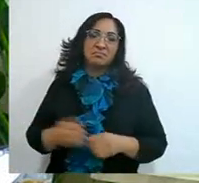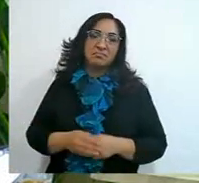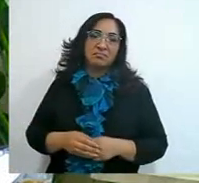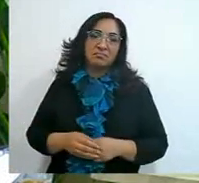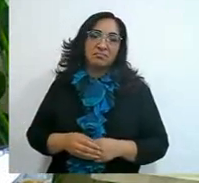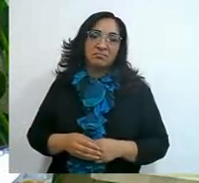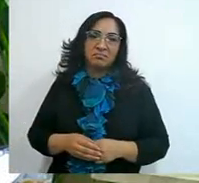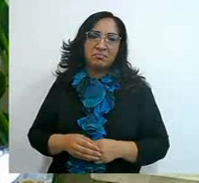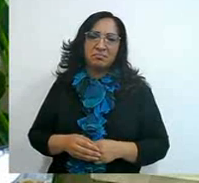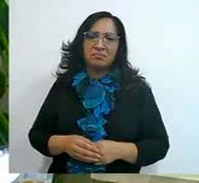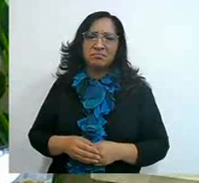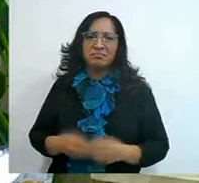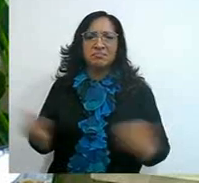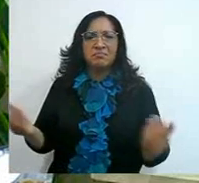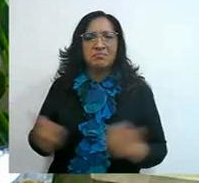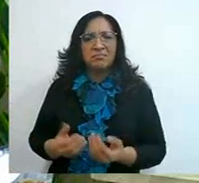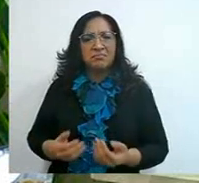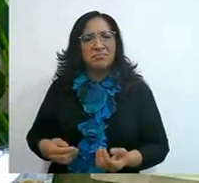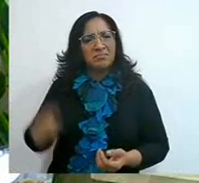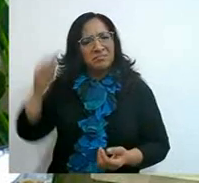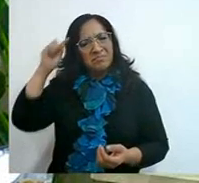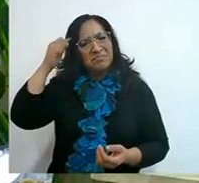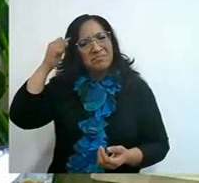Y soliviantaron los ánimos.